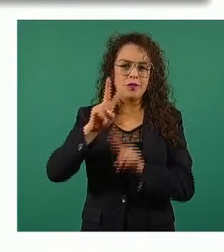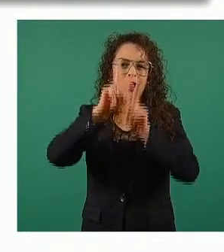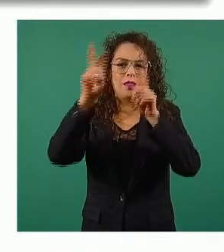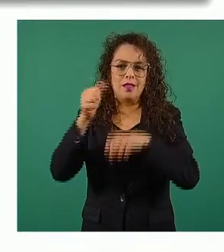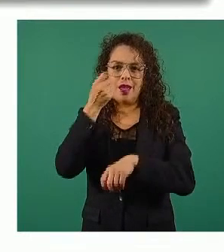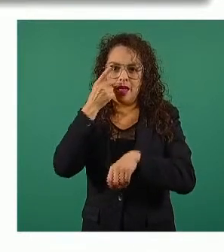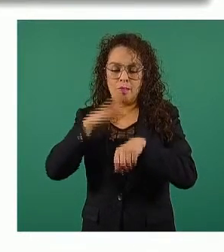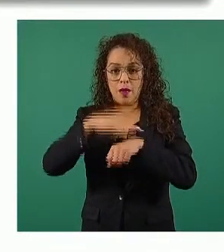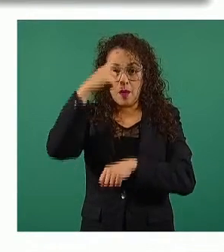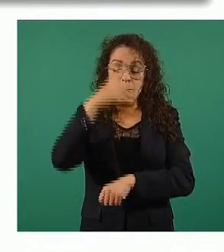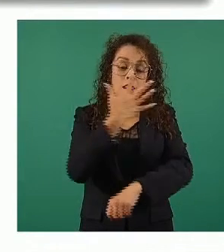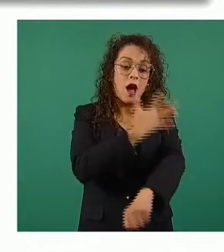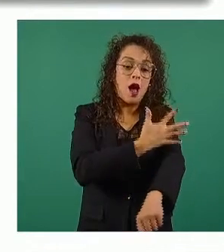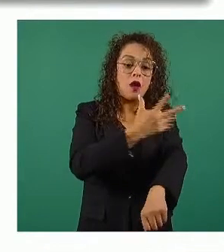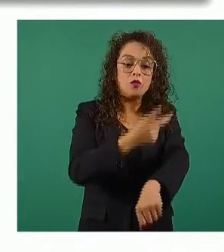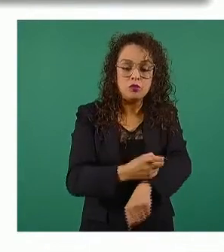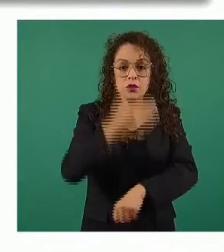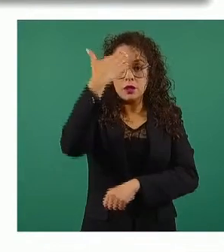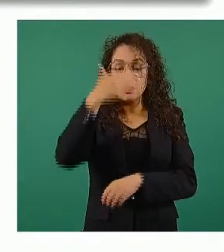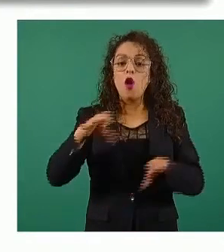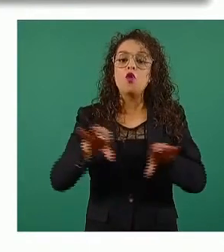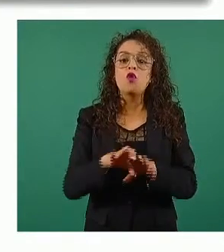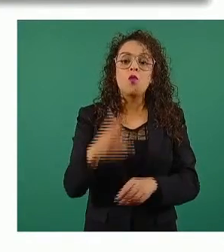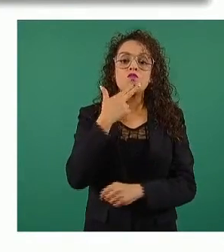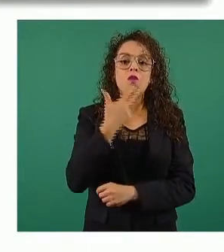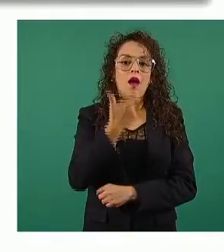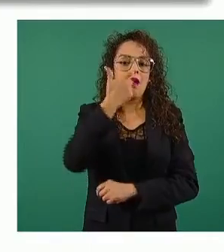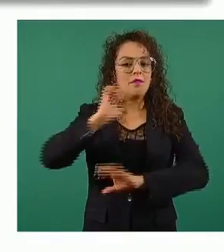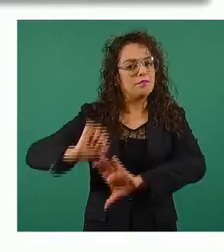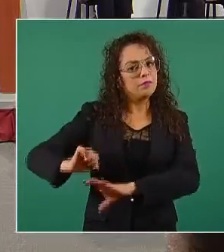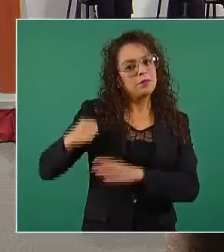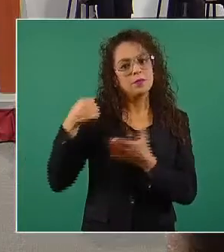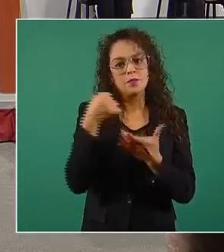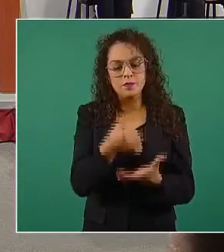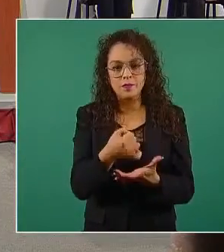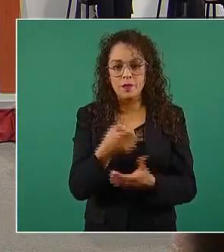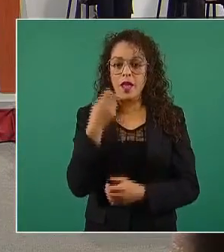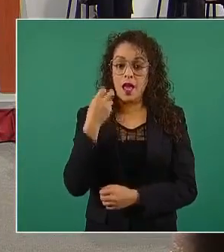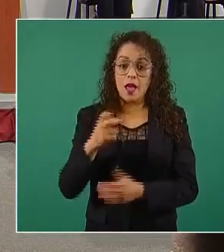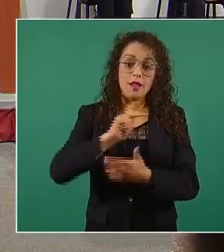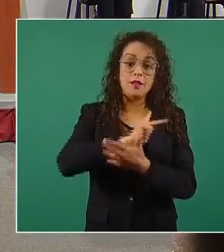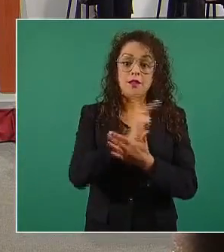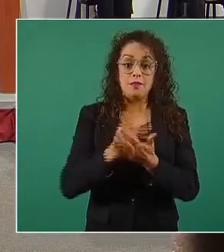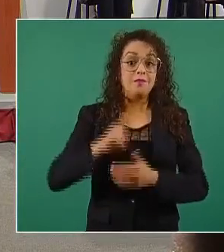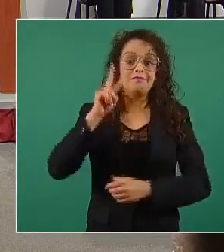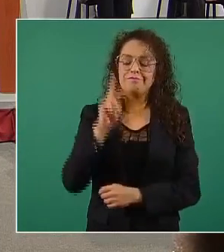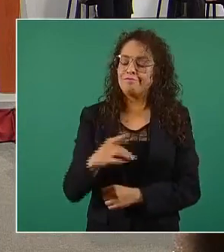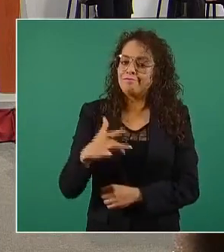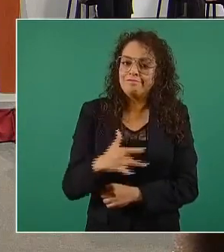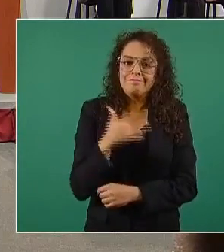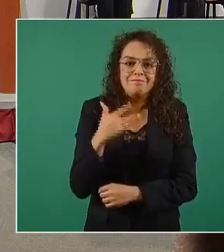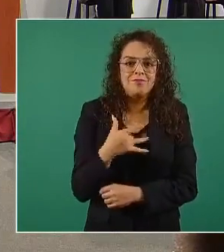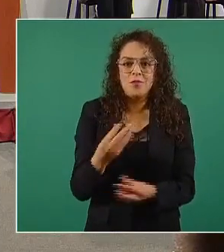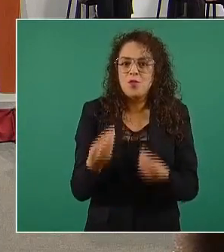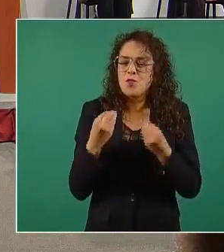el uso de los recursos. En términos generales es el programa y estamos muy contentos porque 20,000 niños y